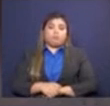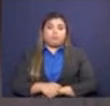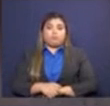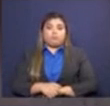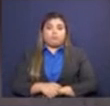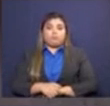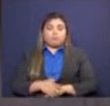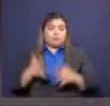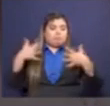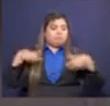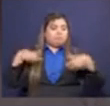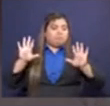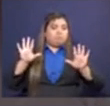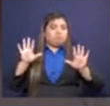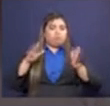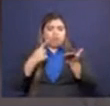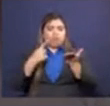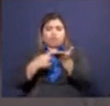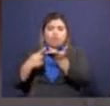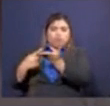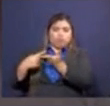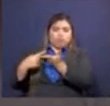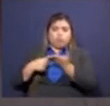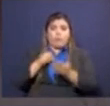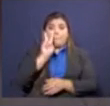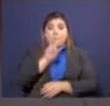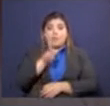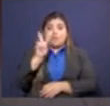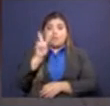culminó sus trabajos con 22 acuerdos,